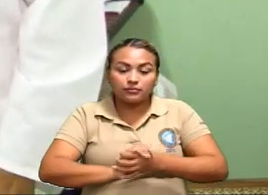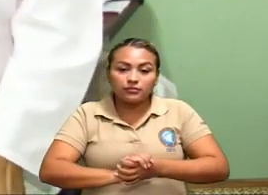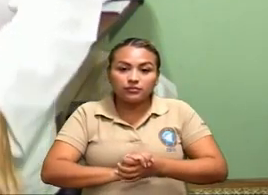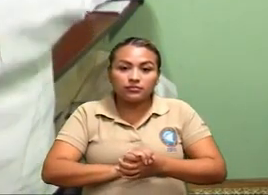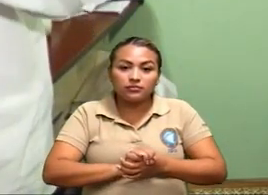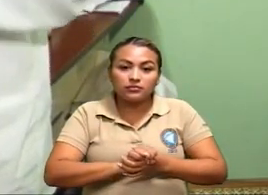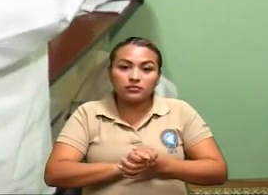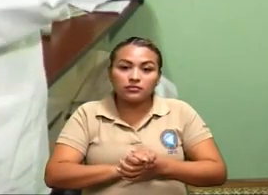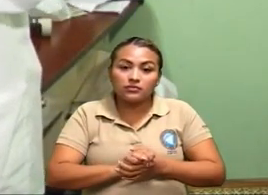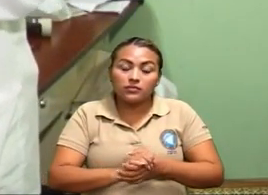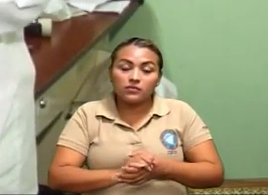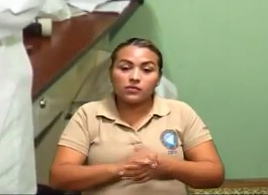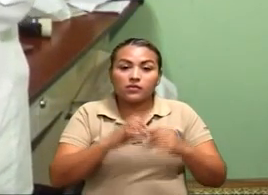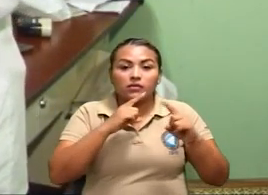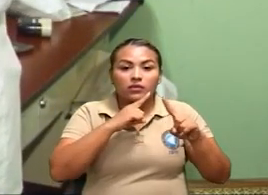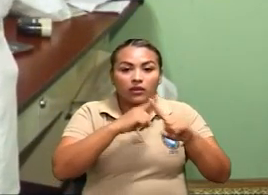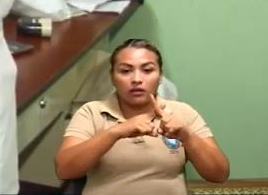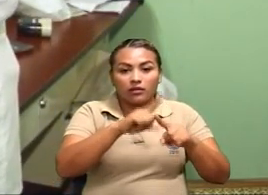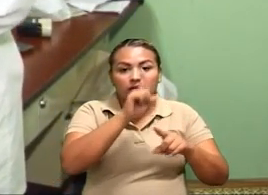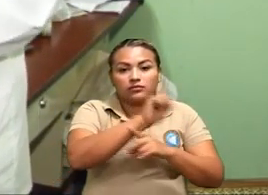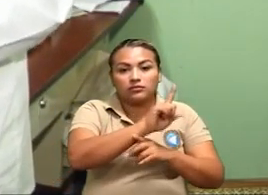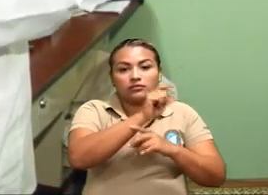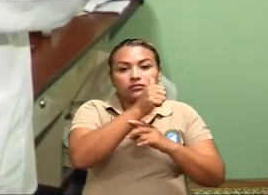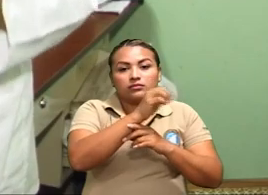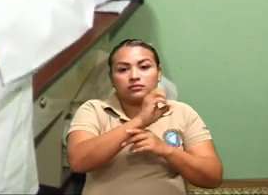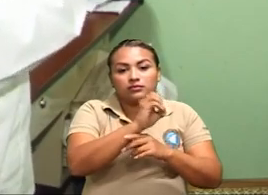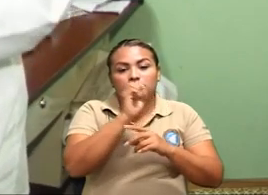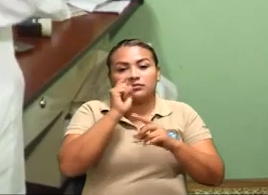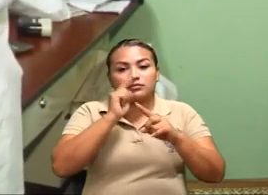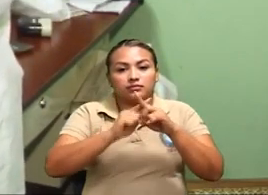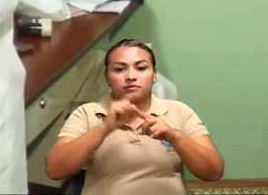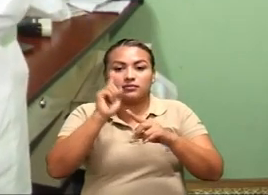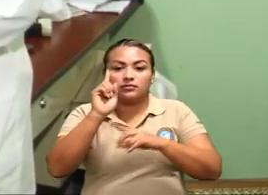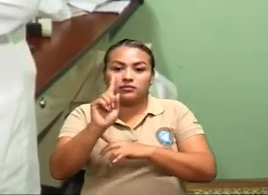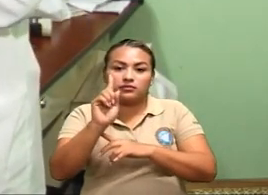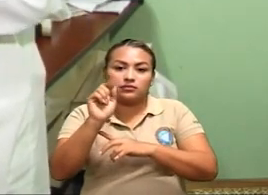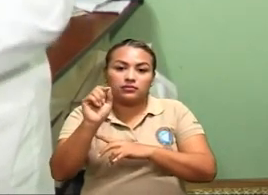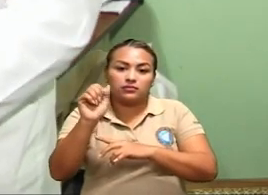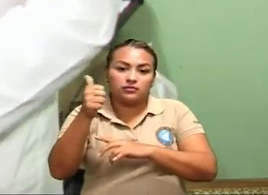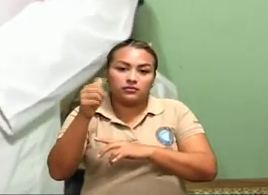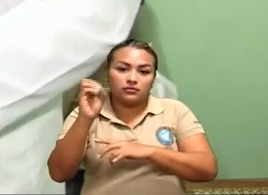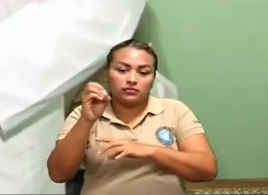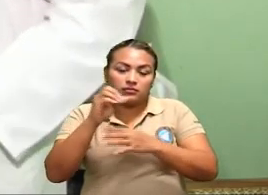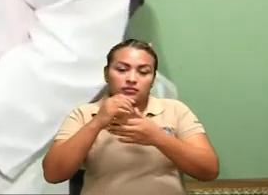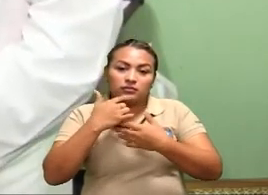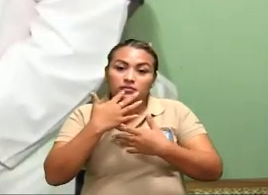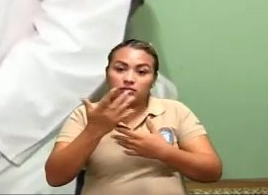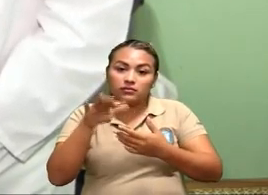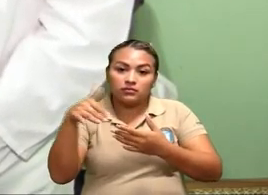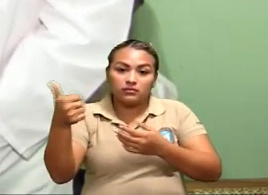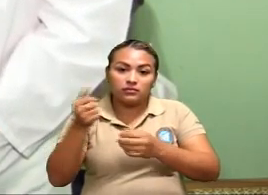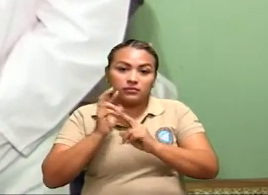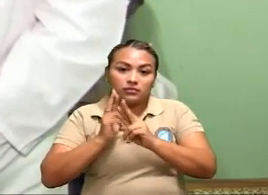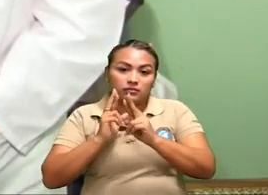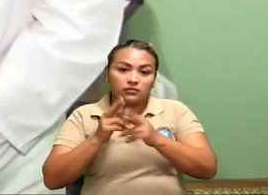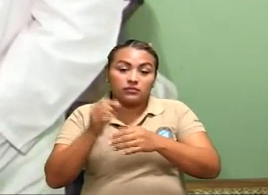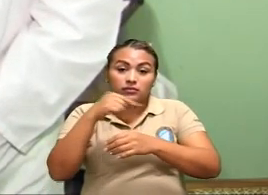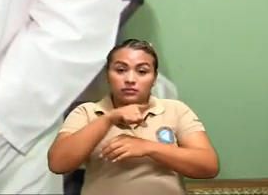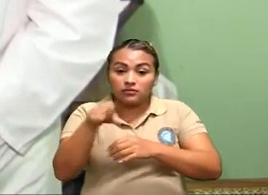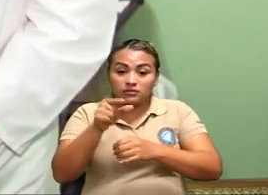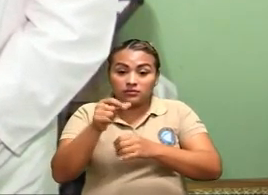¿verdad? Entonces es multiplicado 1.60 por 1.60, no 1.60 por 2, porque ya nos da otro resultado. Y si usted está en